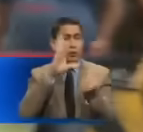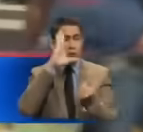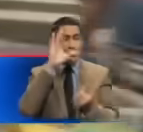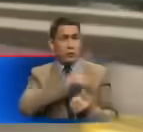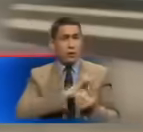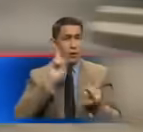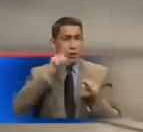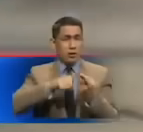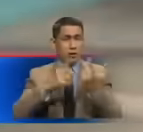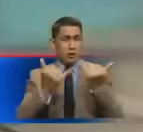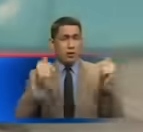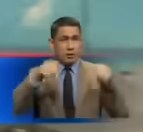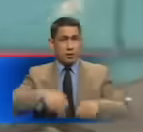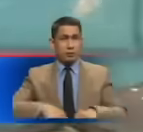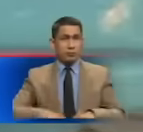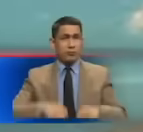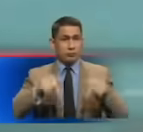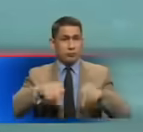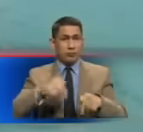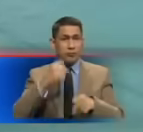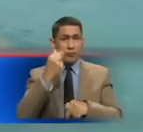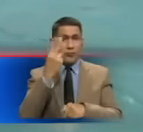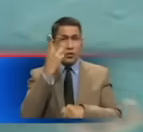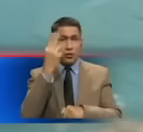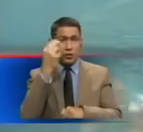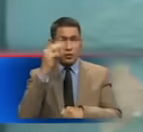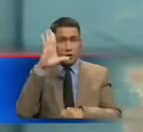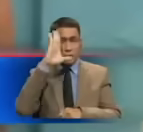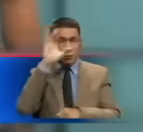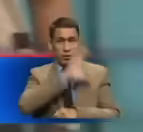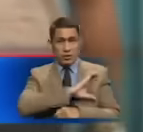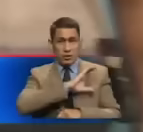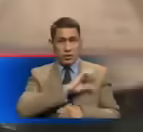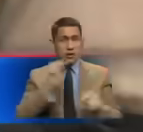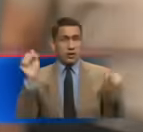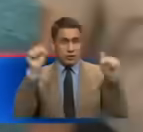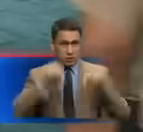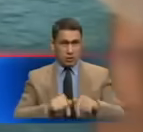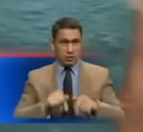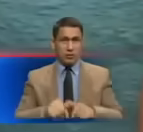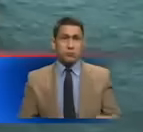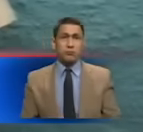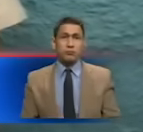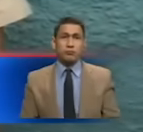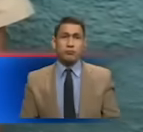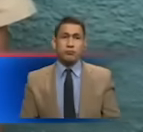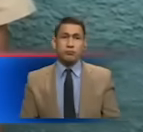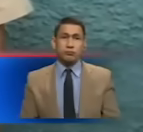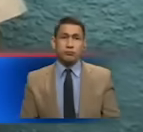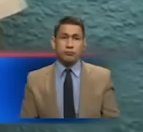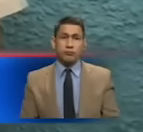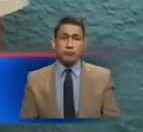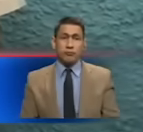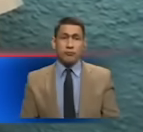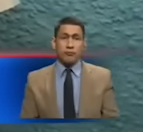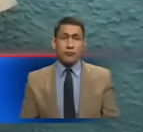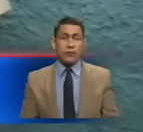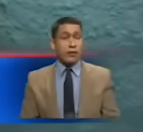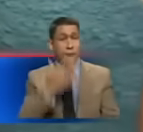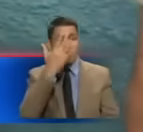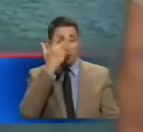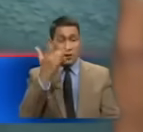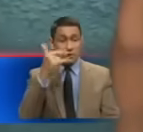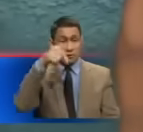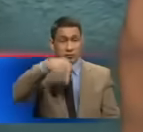momento aquí? Aquí estamos alrededor de 12 miembros policiales colaborando en el ingreso y salida, porque esta unidad educativa